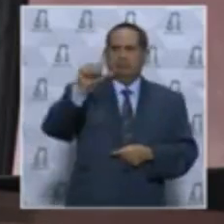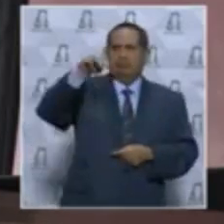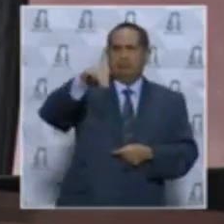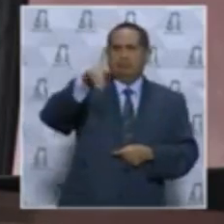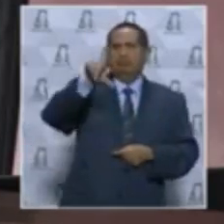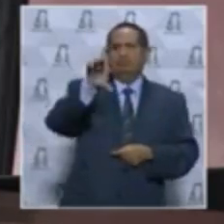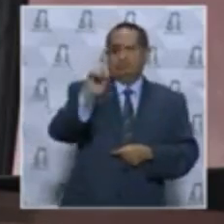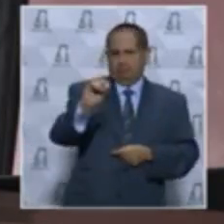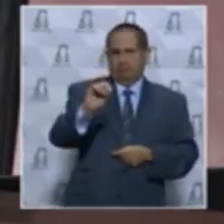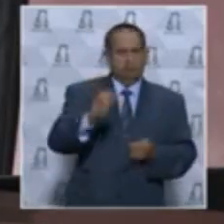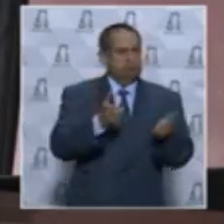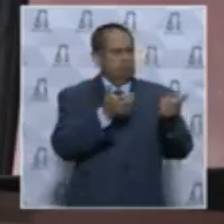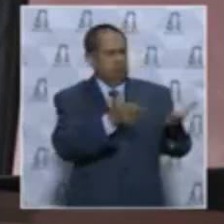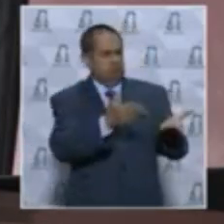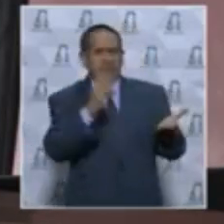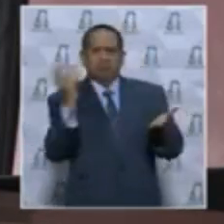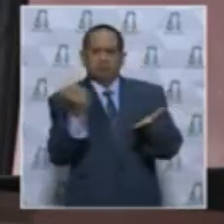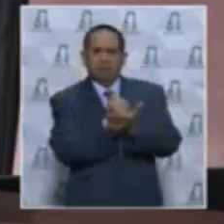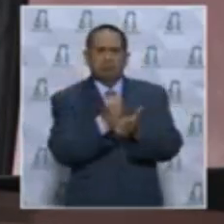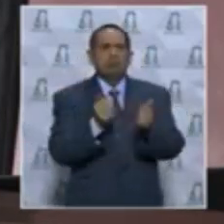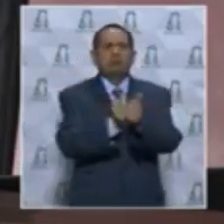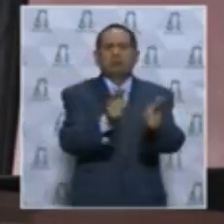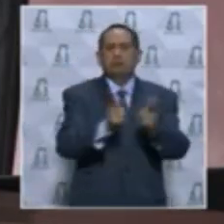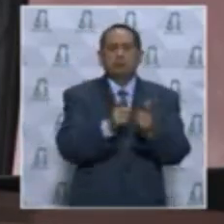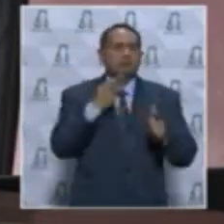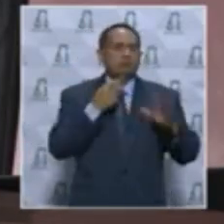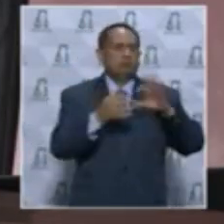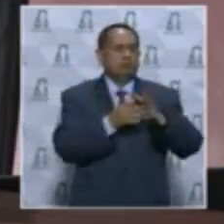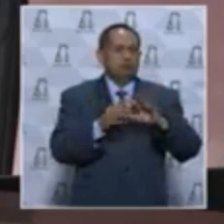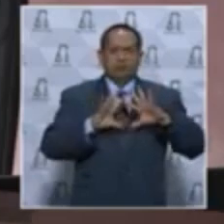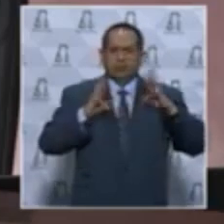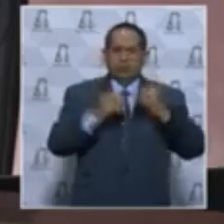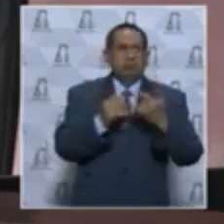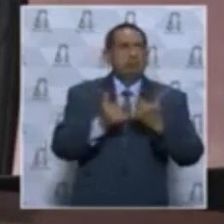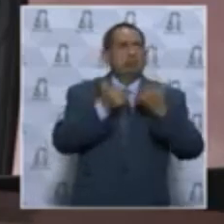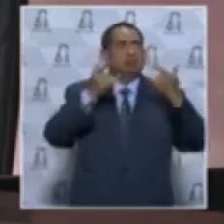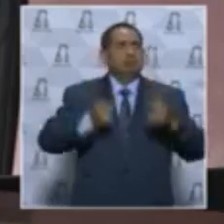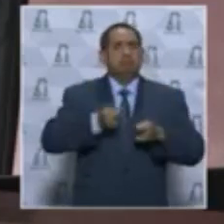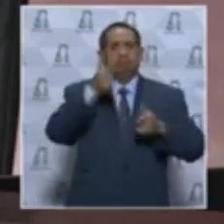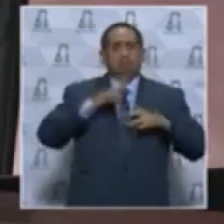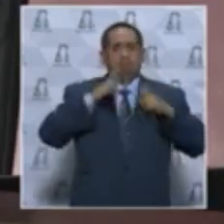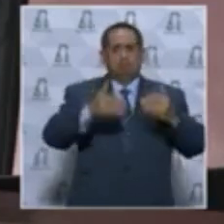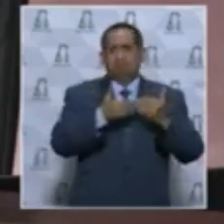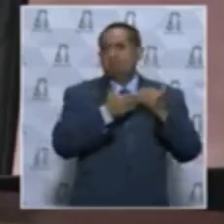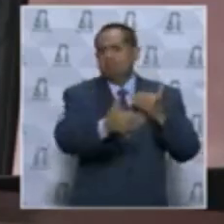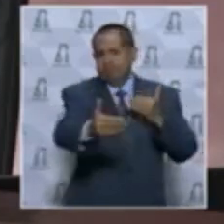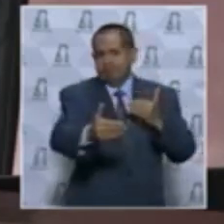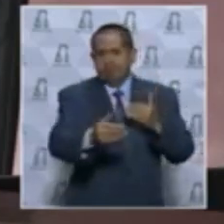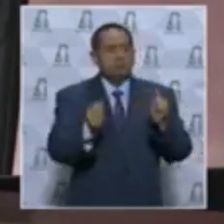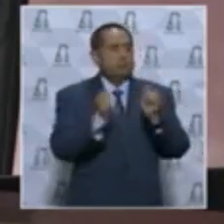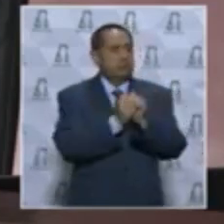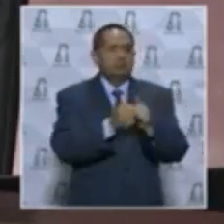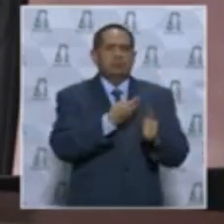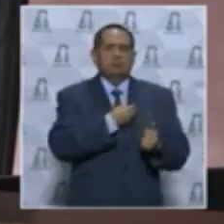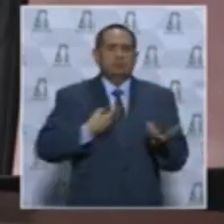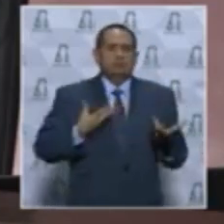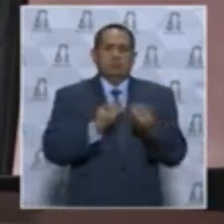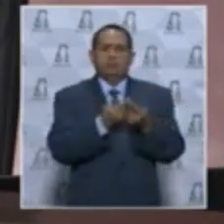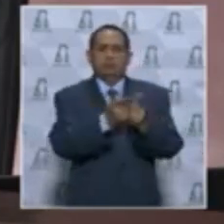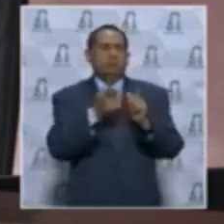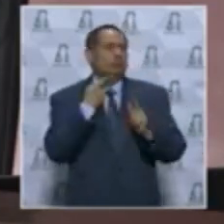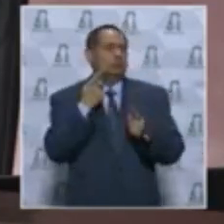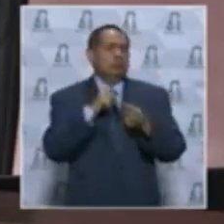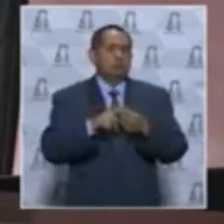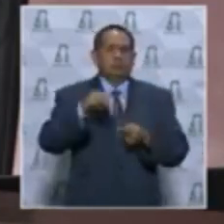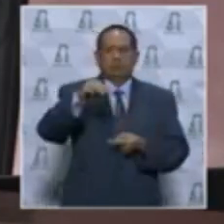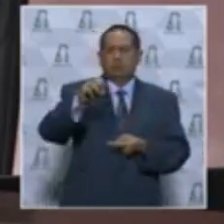obrador postulado por la coalición juntos haremos historia integrada por los partidos políticos